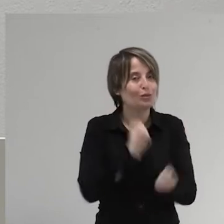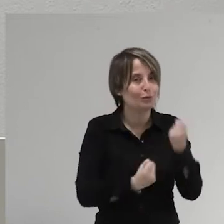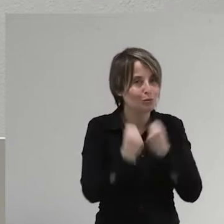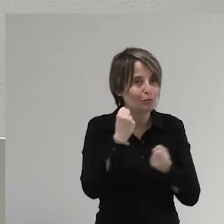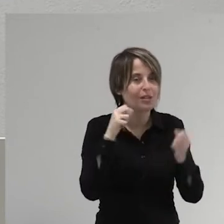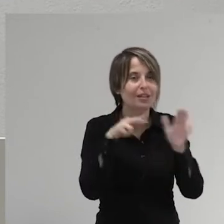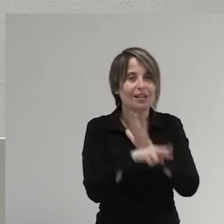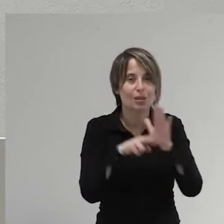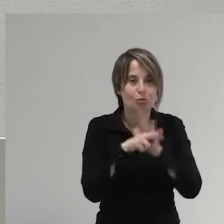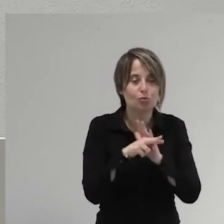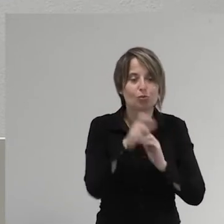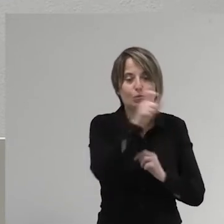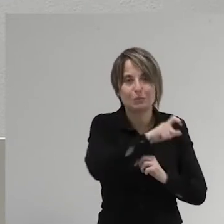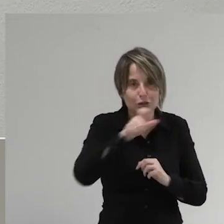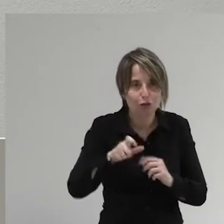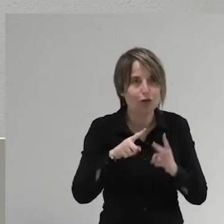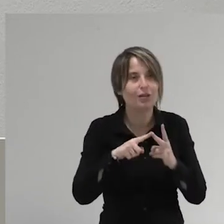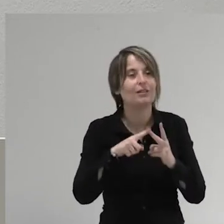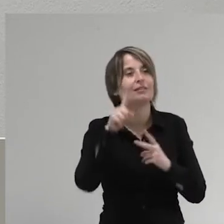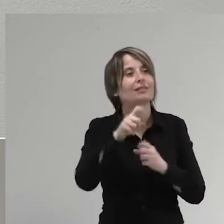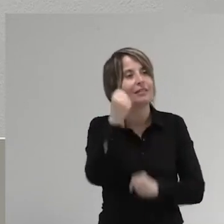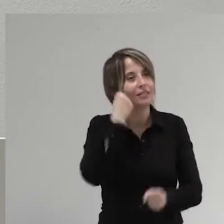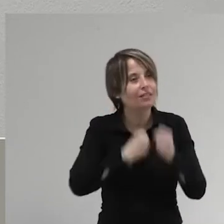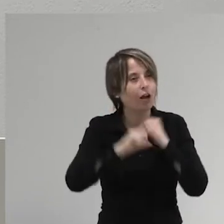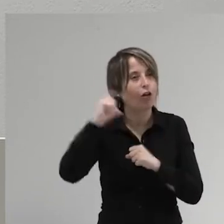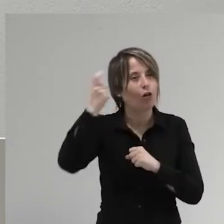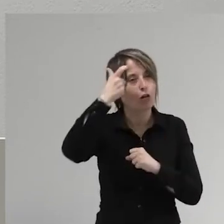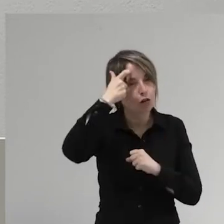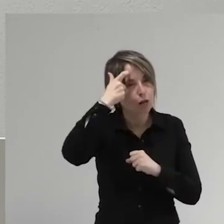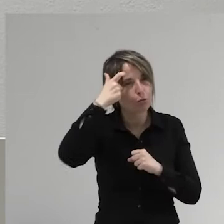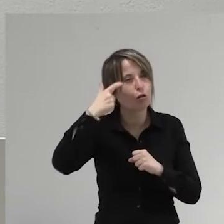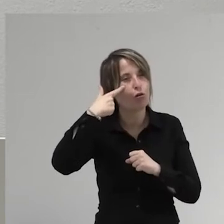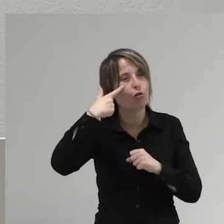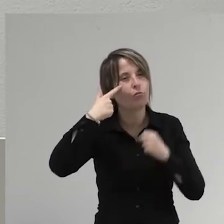recursos y personal, y una concepción muy concreta de la seguridad